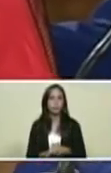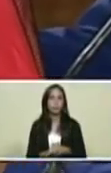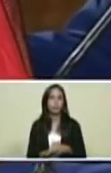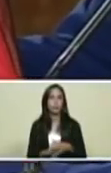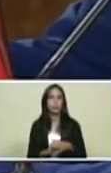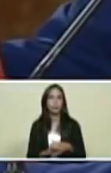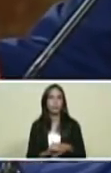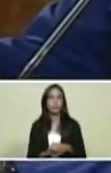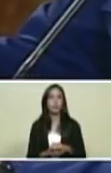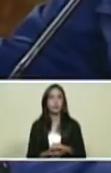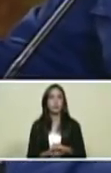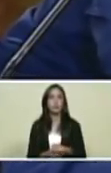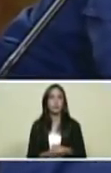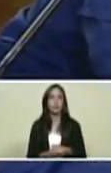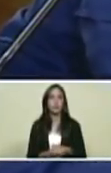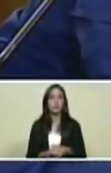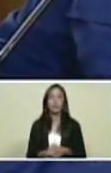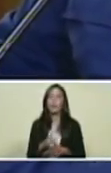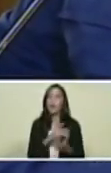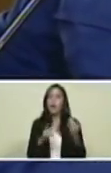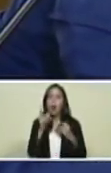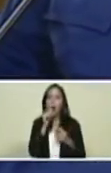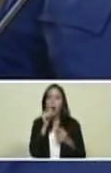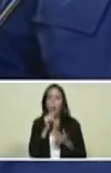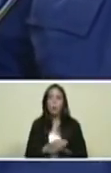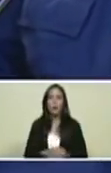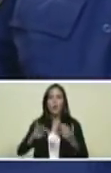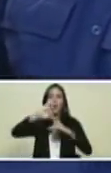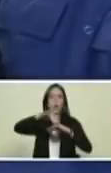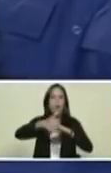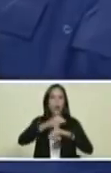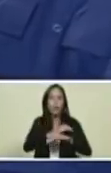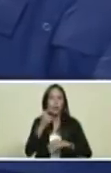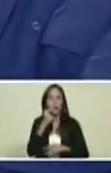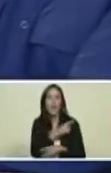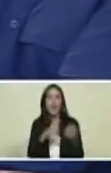es psiquiatra, estudioso de la conducta humana,